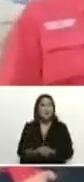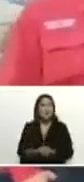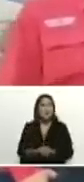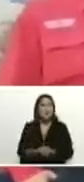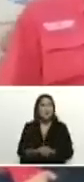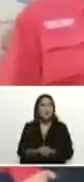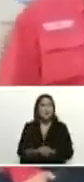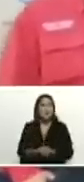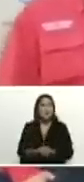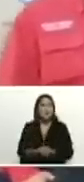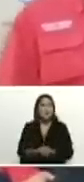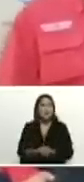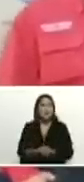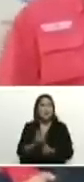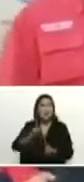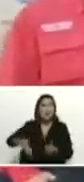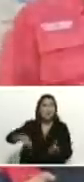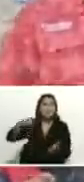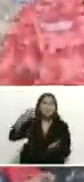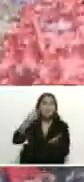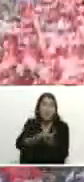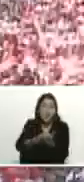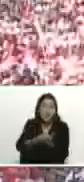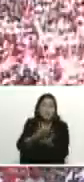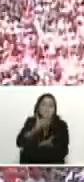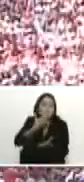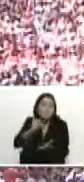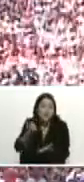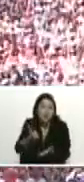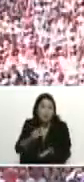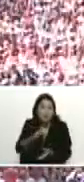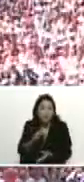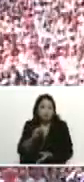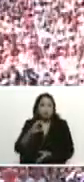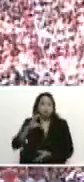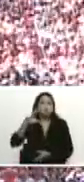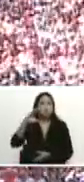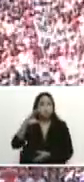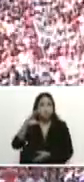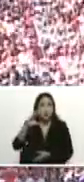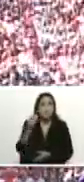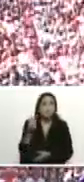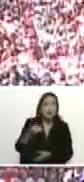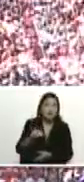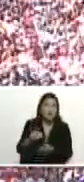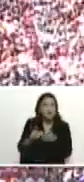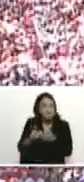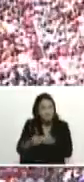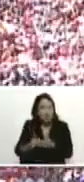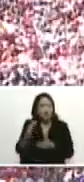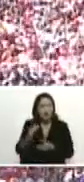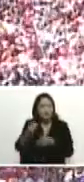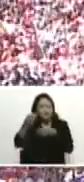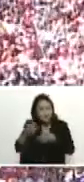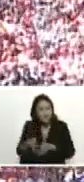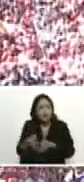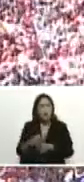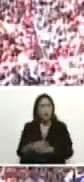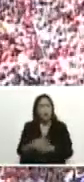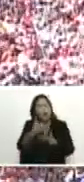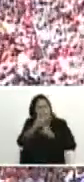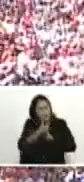en las convenciones colectivas. Debemos llegar más temprano que tarde. Tengan la seguridad y la